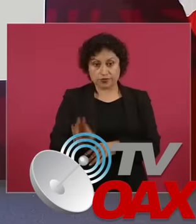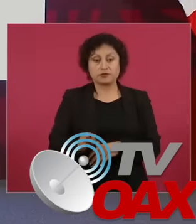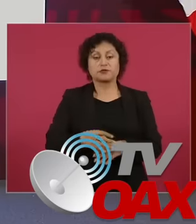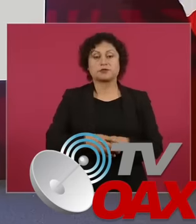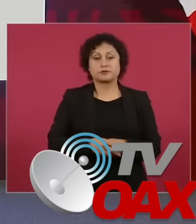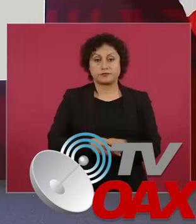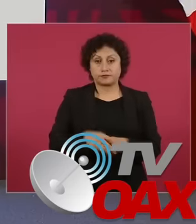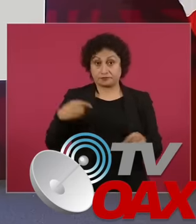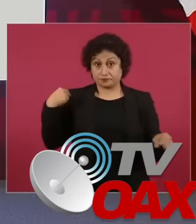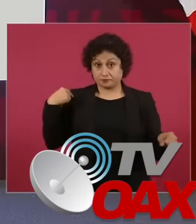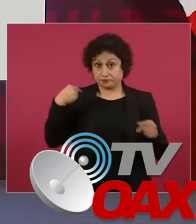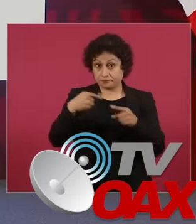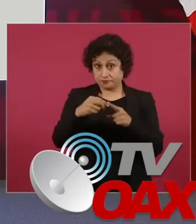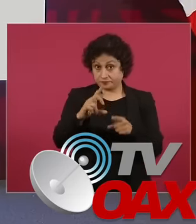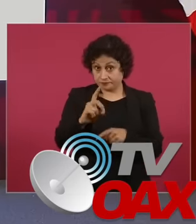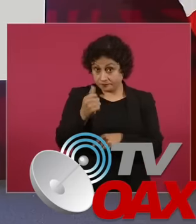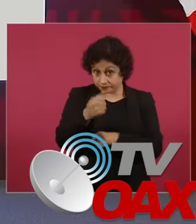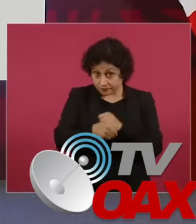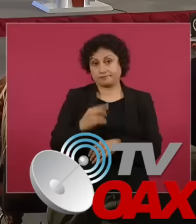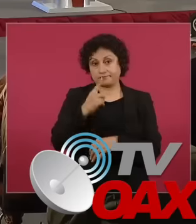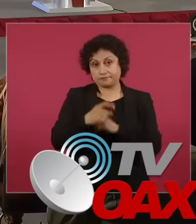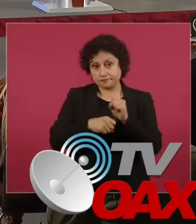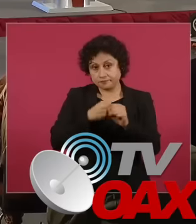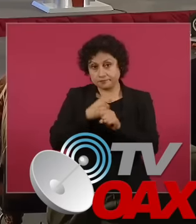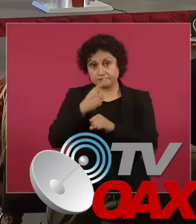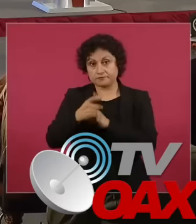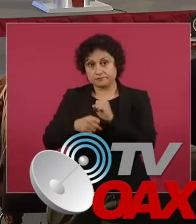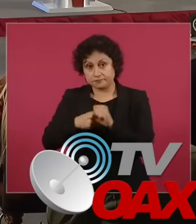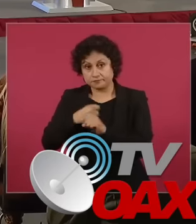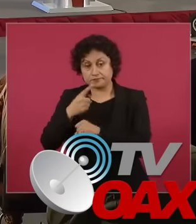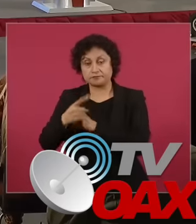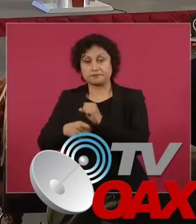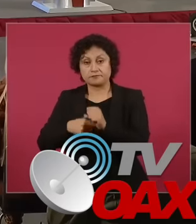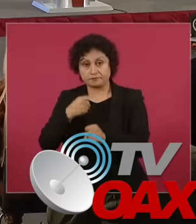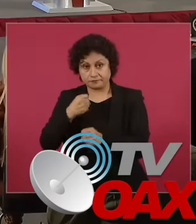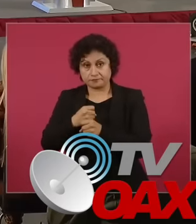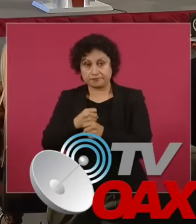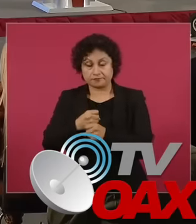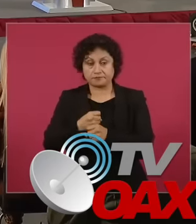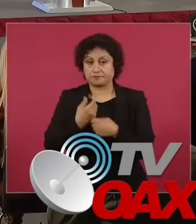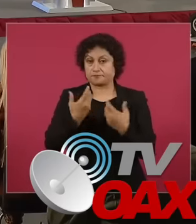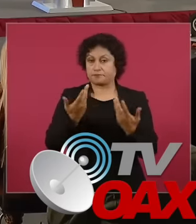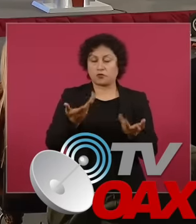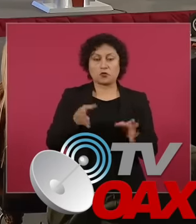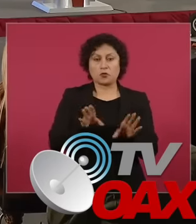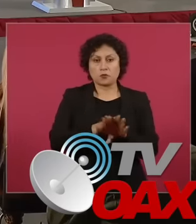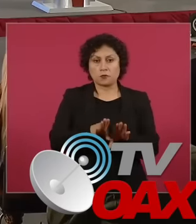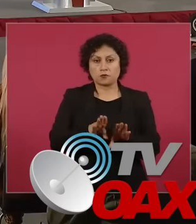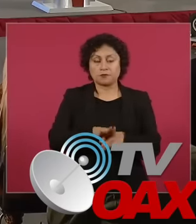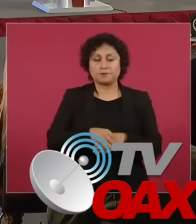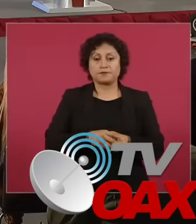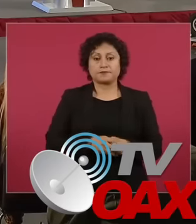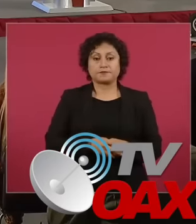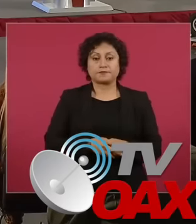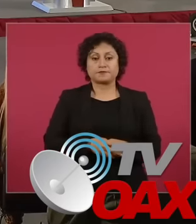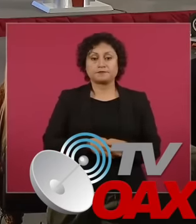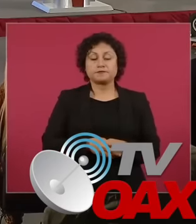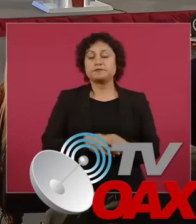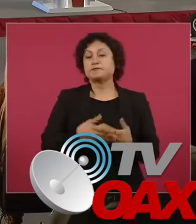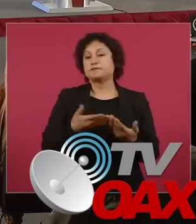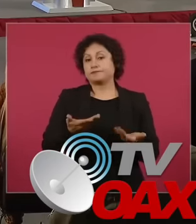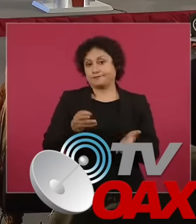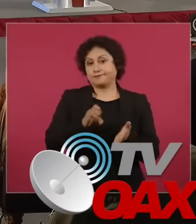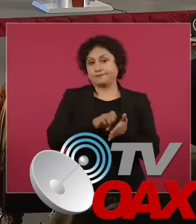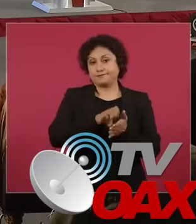en 36 años, 2% anual. Para lograr ese 2% anual, el norte